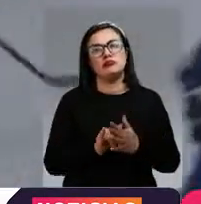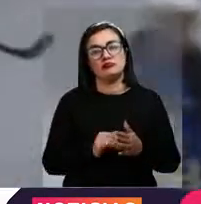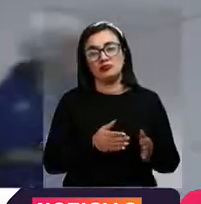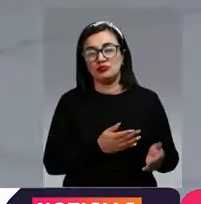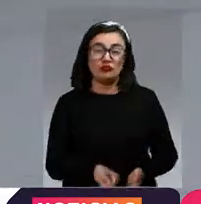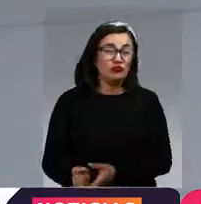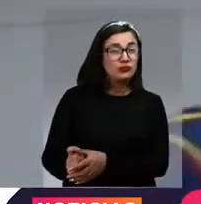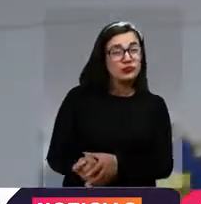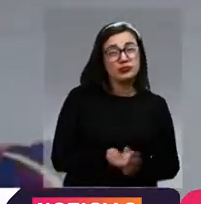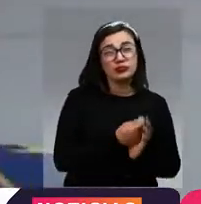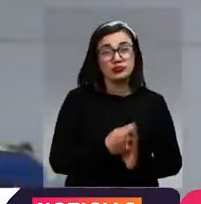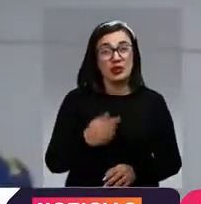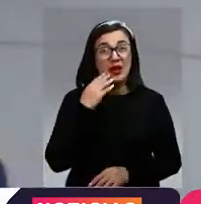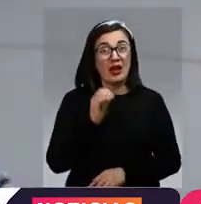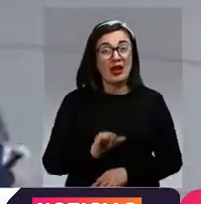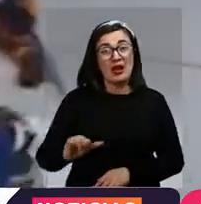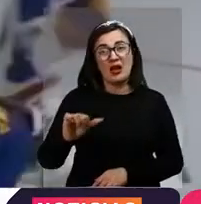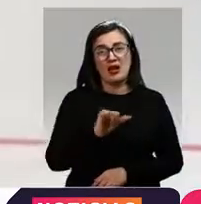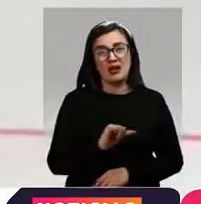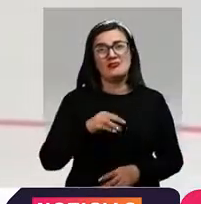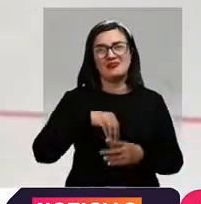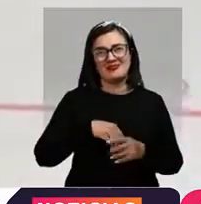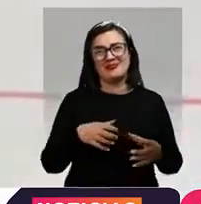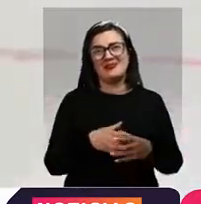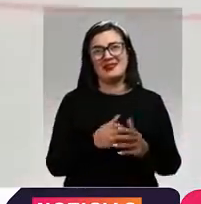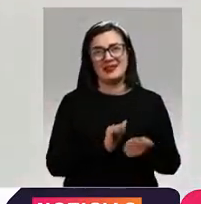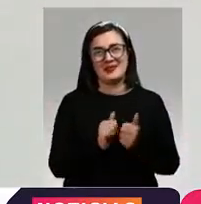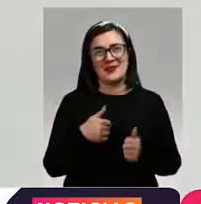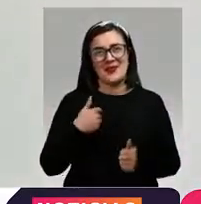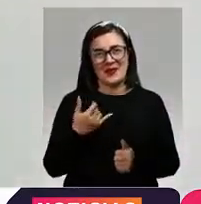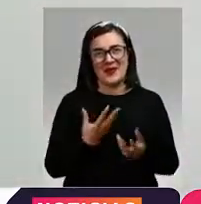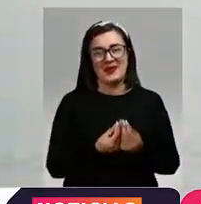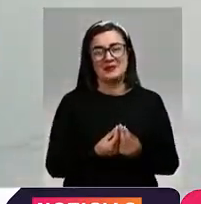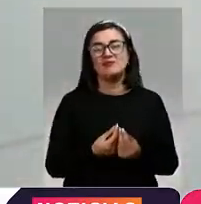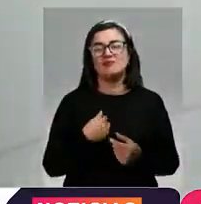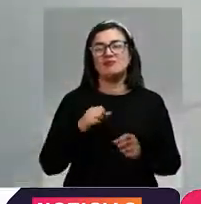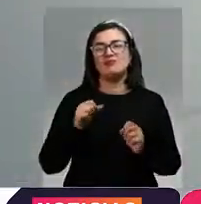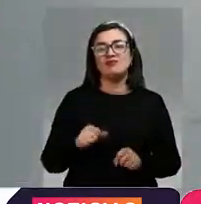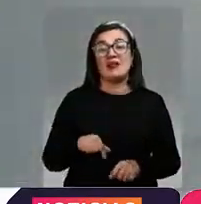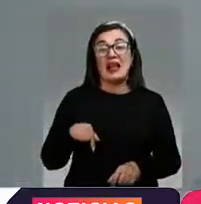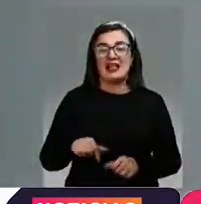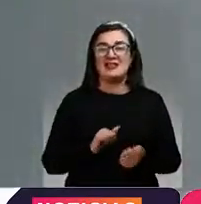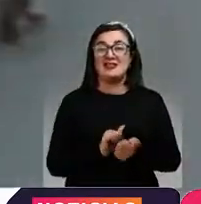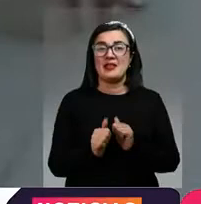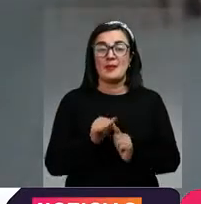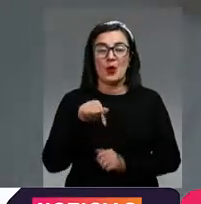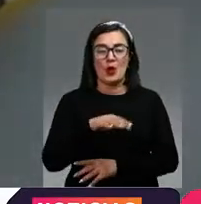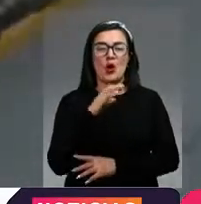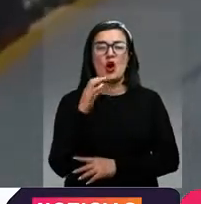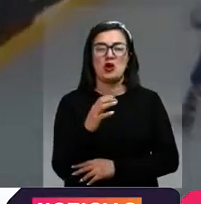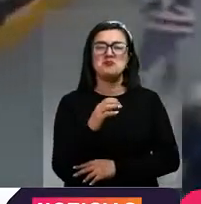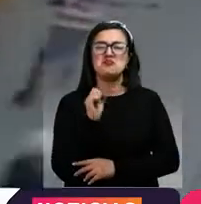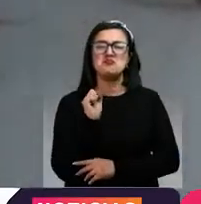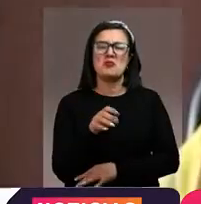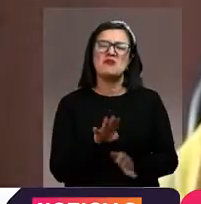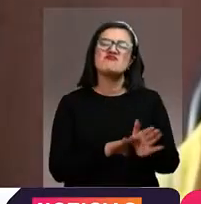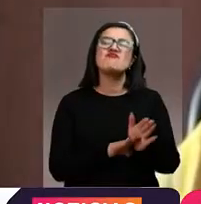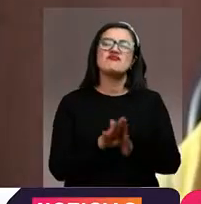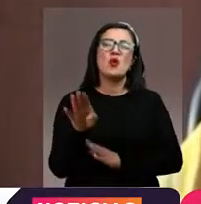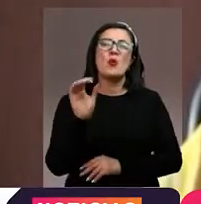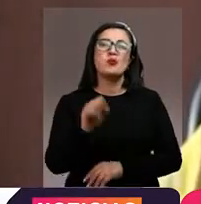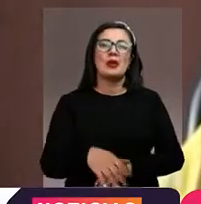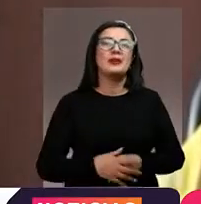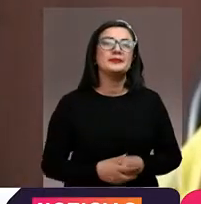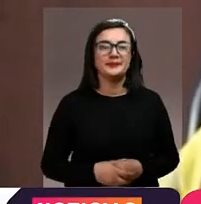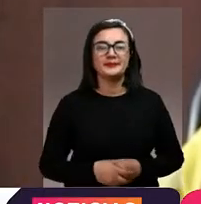femenino, aunado a las deportistas del conjunto juvenil, confirmaron que en este deporte Colombia tiene con qué ilusionarse.